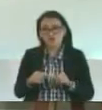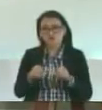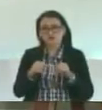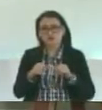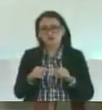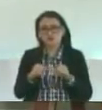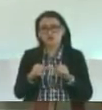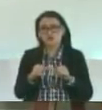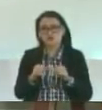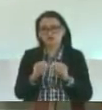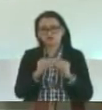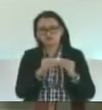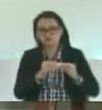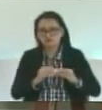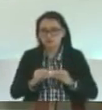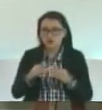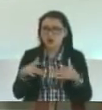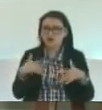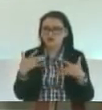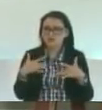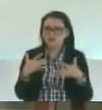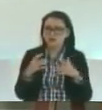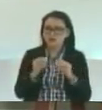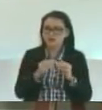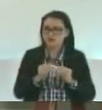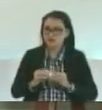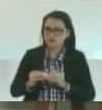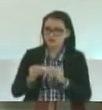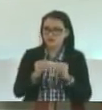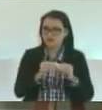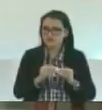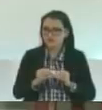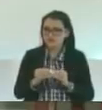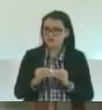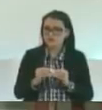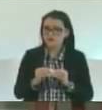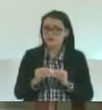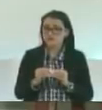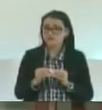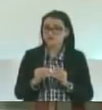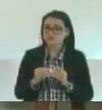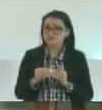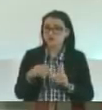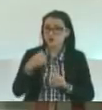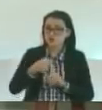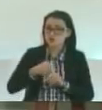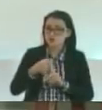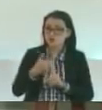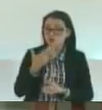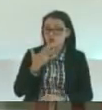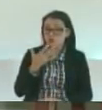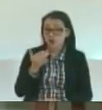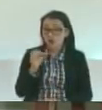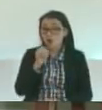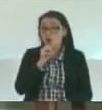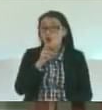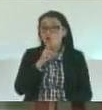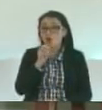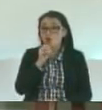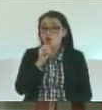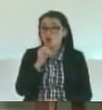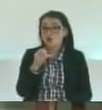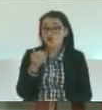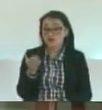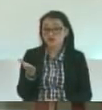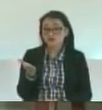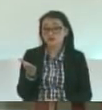de regularización de la actividad artesanal y en el combate con las bandas. Donde hay oro, hay la atracción